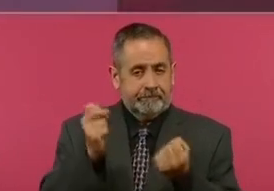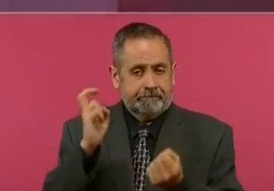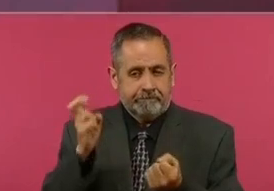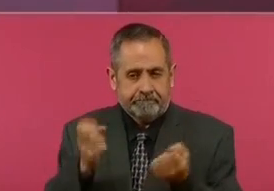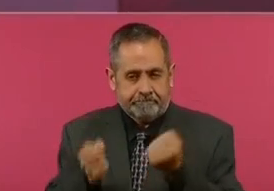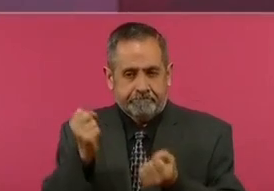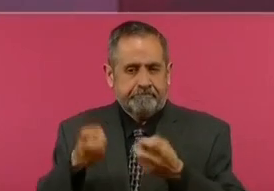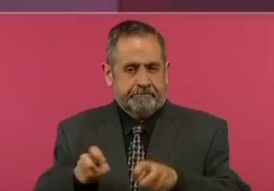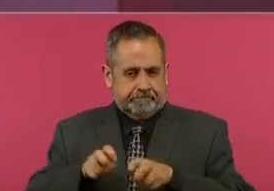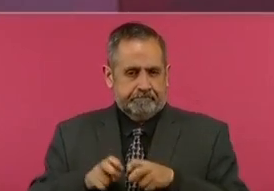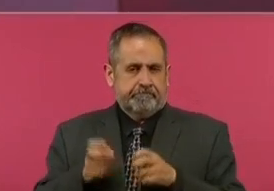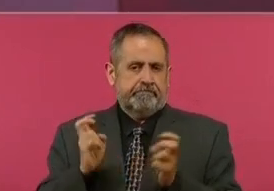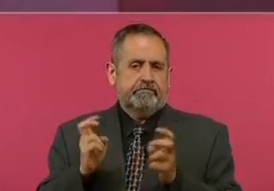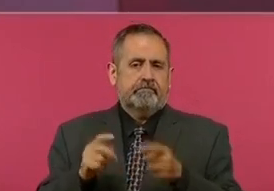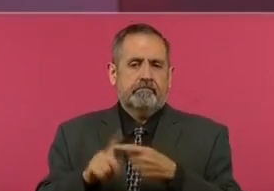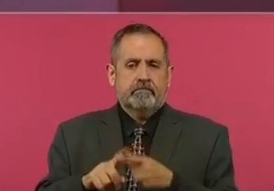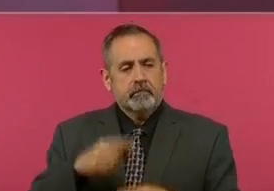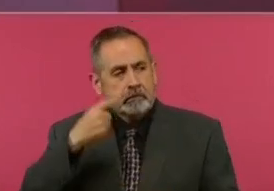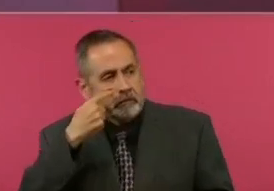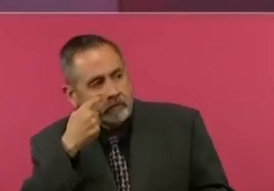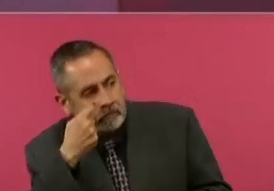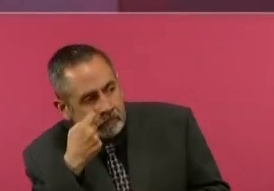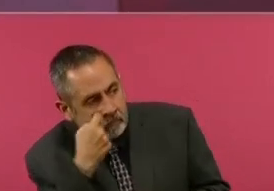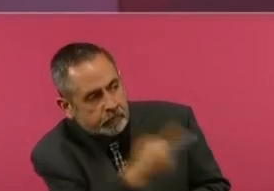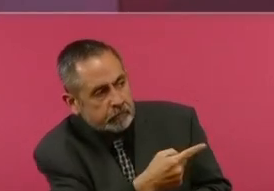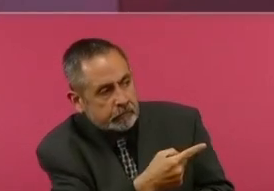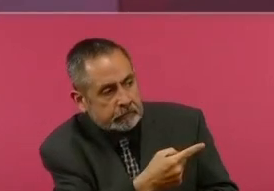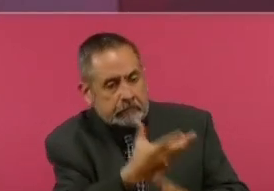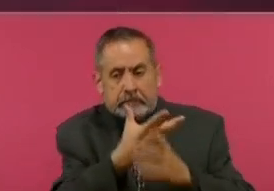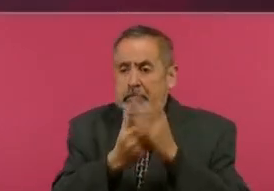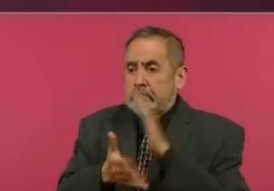camioneta vio algo